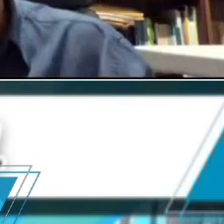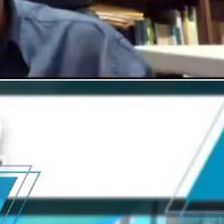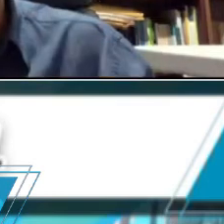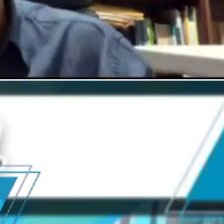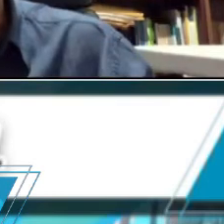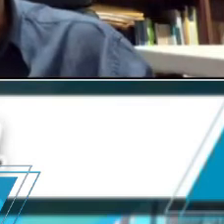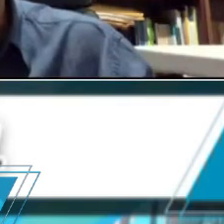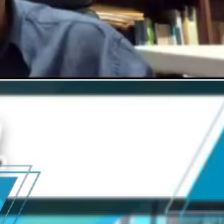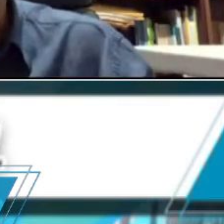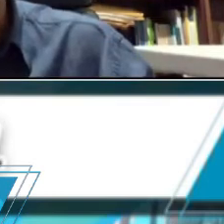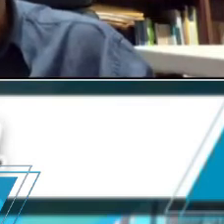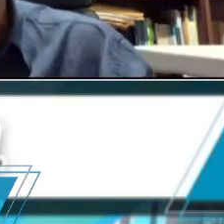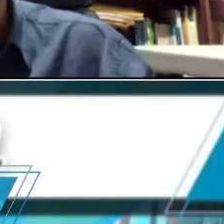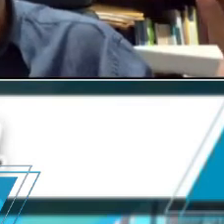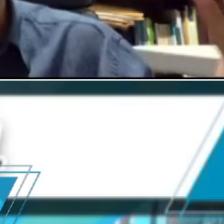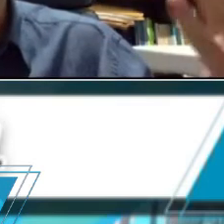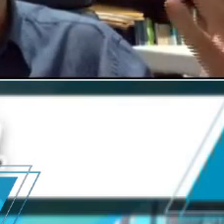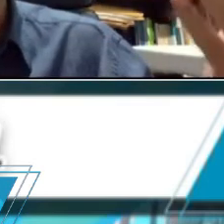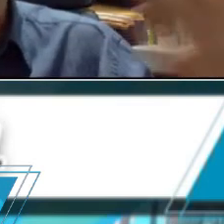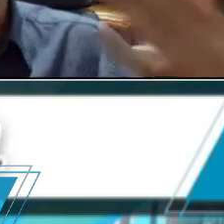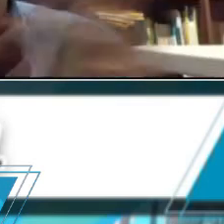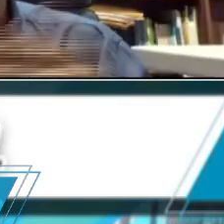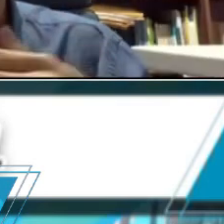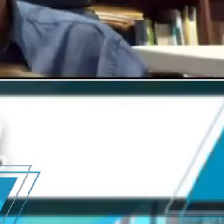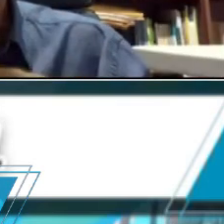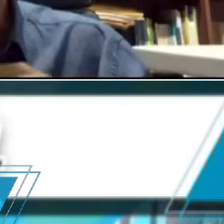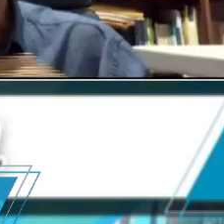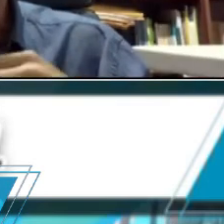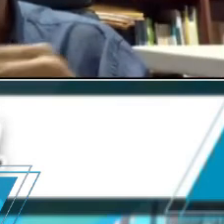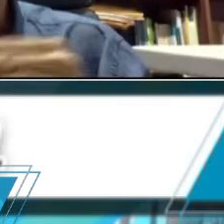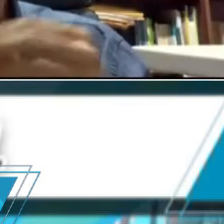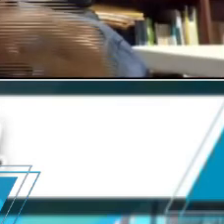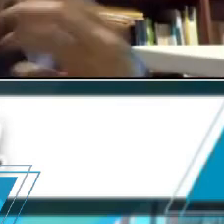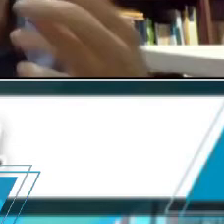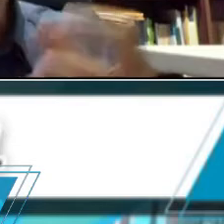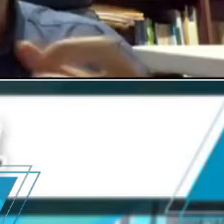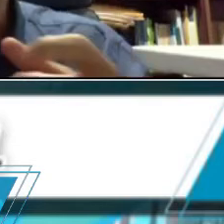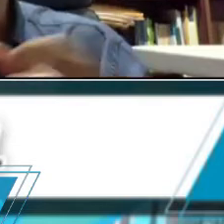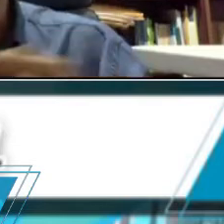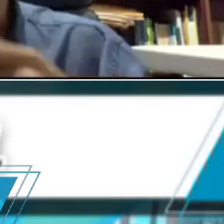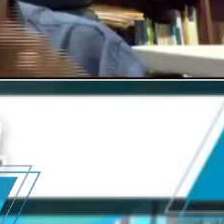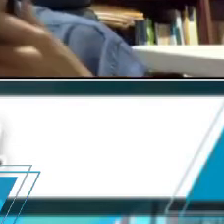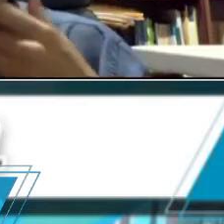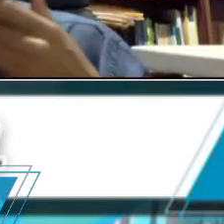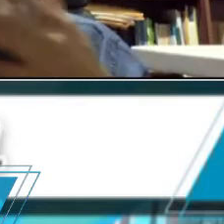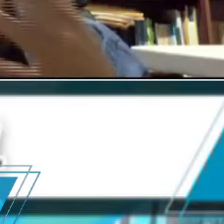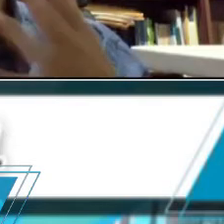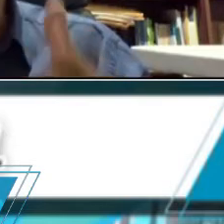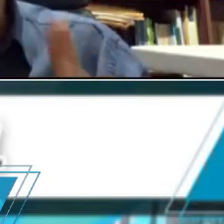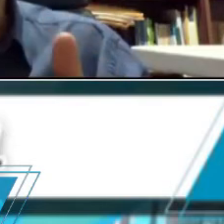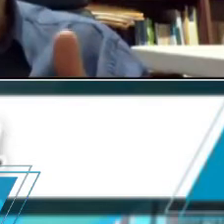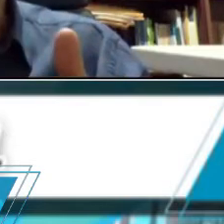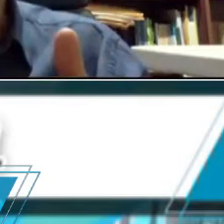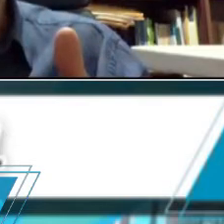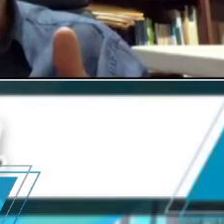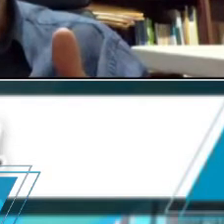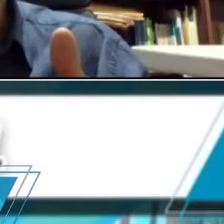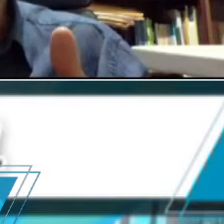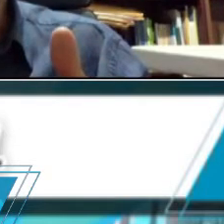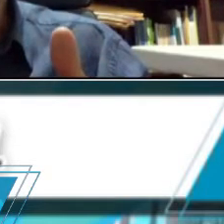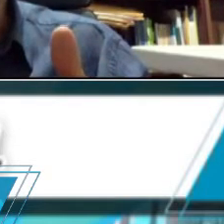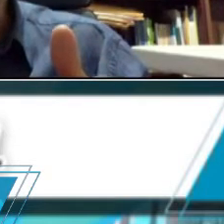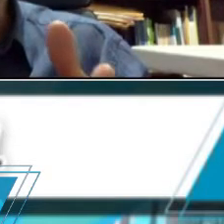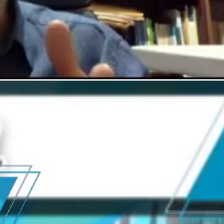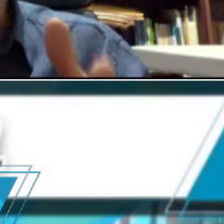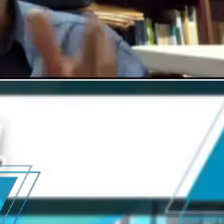quedan expuestos a la delincuencia. Estamos con un desempleo del 24.6%, con una tendencia